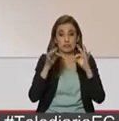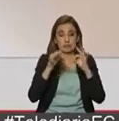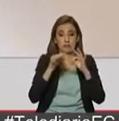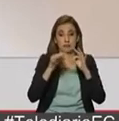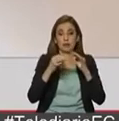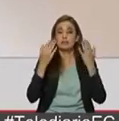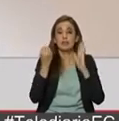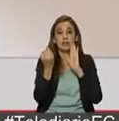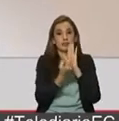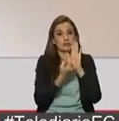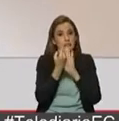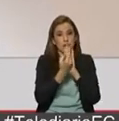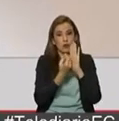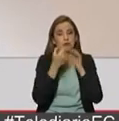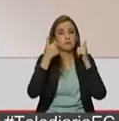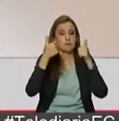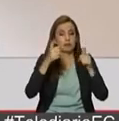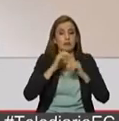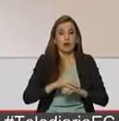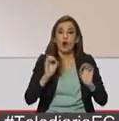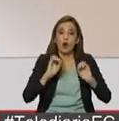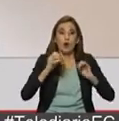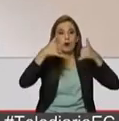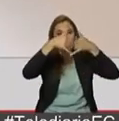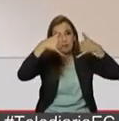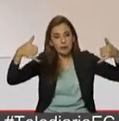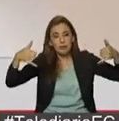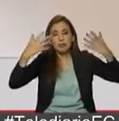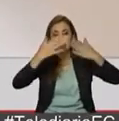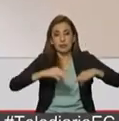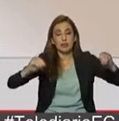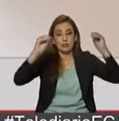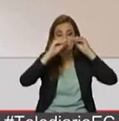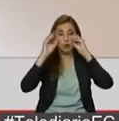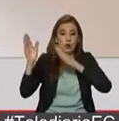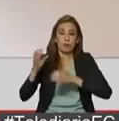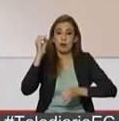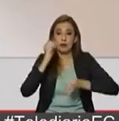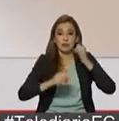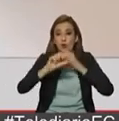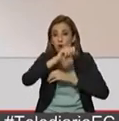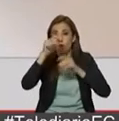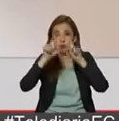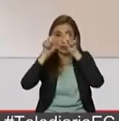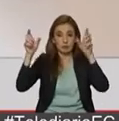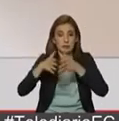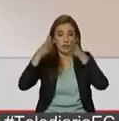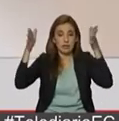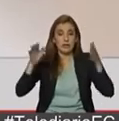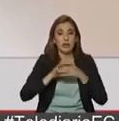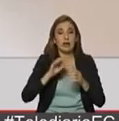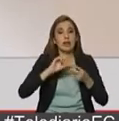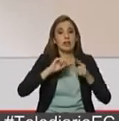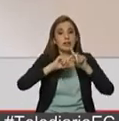e Instagram les vienen súper bien. Si son empresas B2B, es decir, que el cliente final es otra empresa, LinkedIn viene